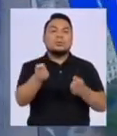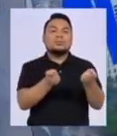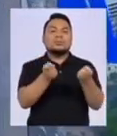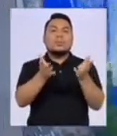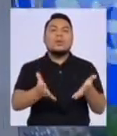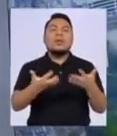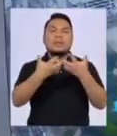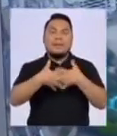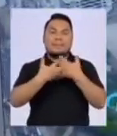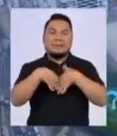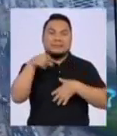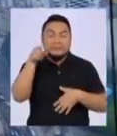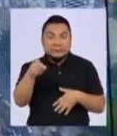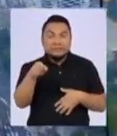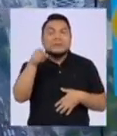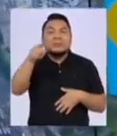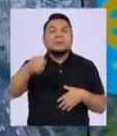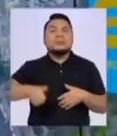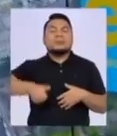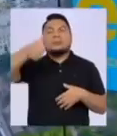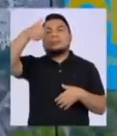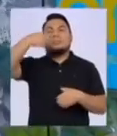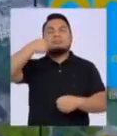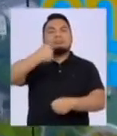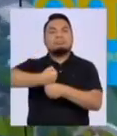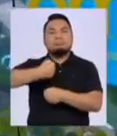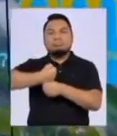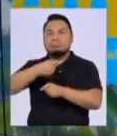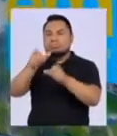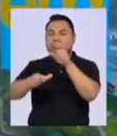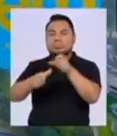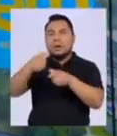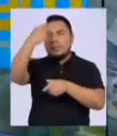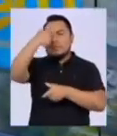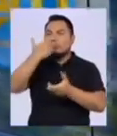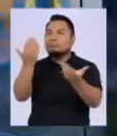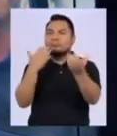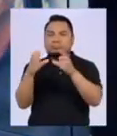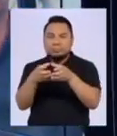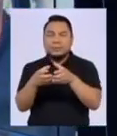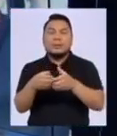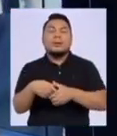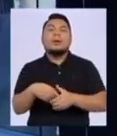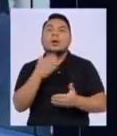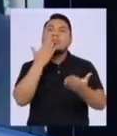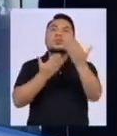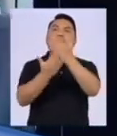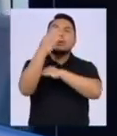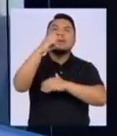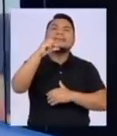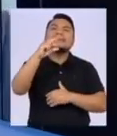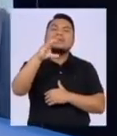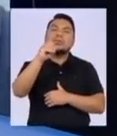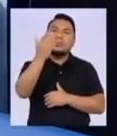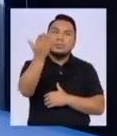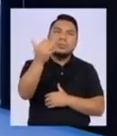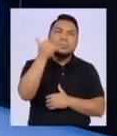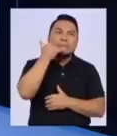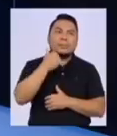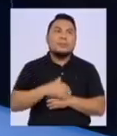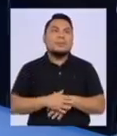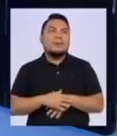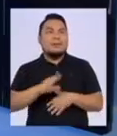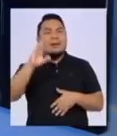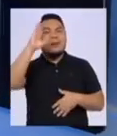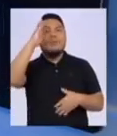de empresas y superintendente de gestión humana. ¿Cómo estás, Sergio? Muy buenos días. Hola, Alejandra.